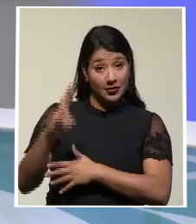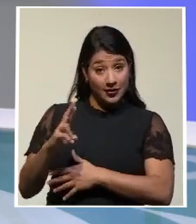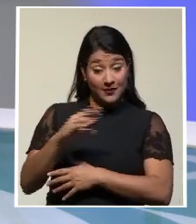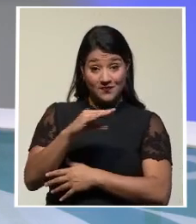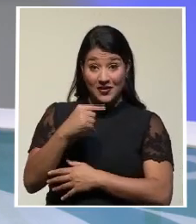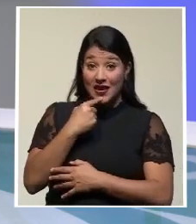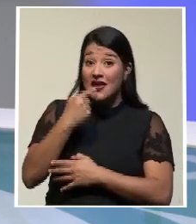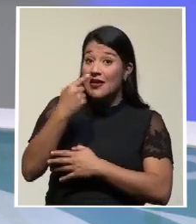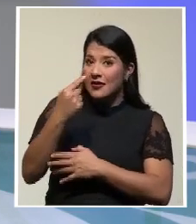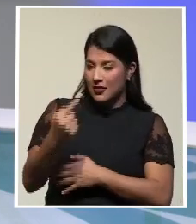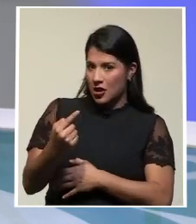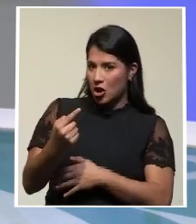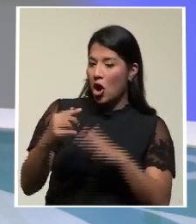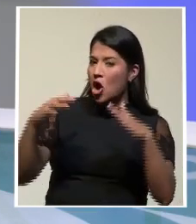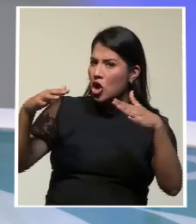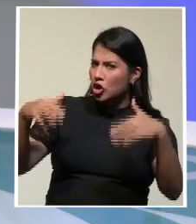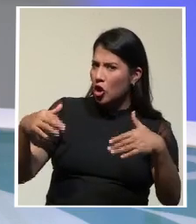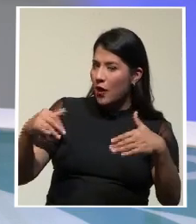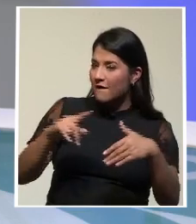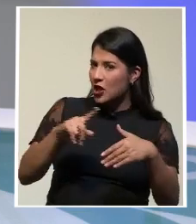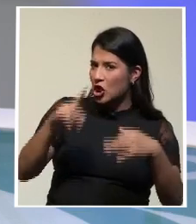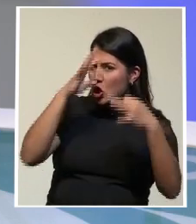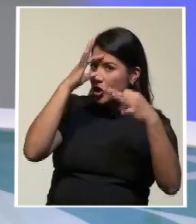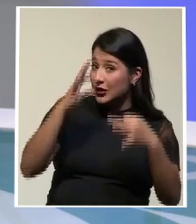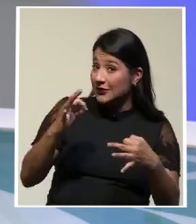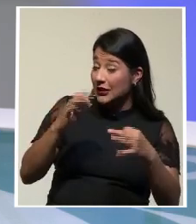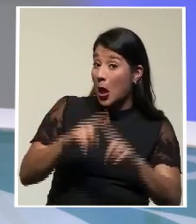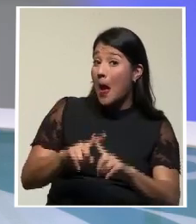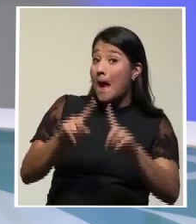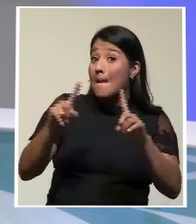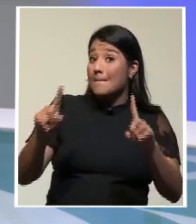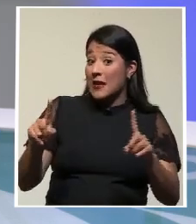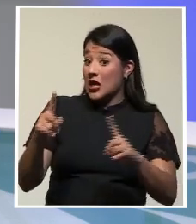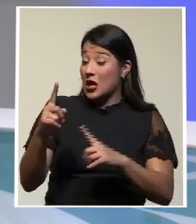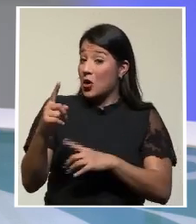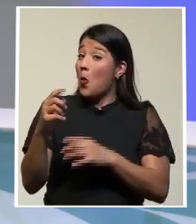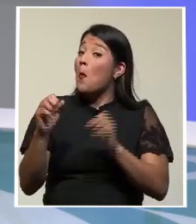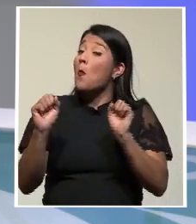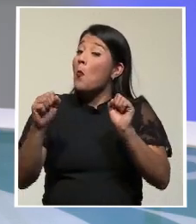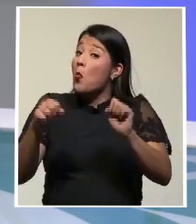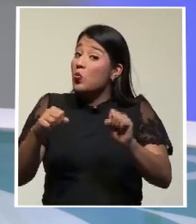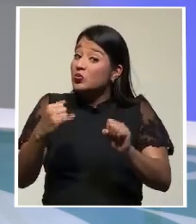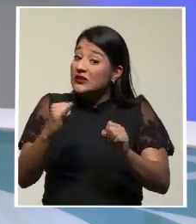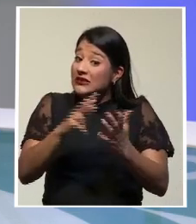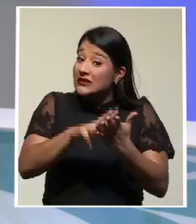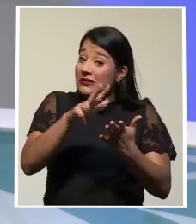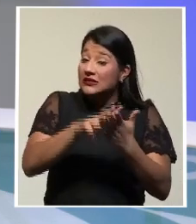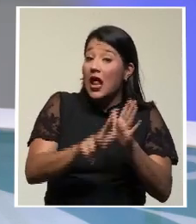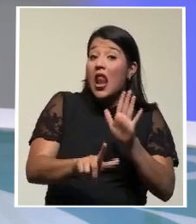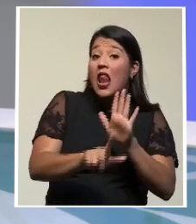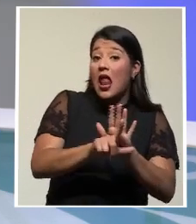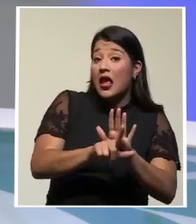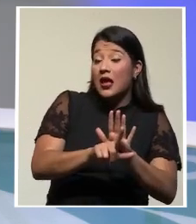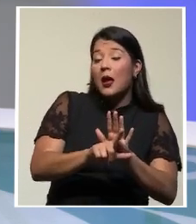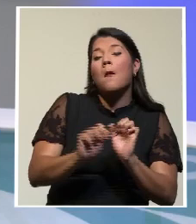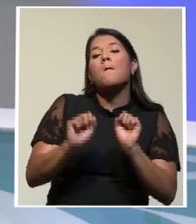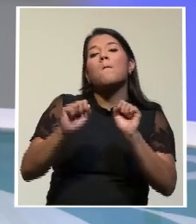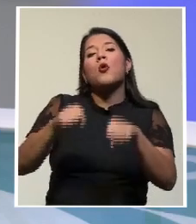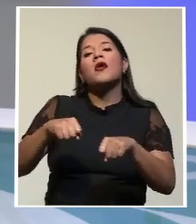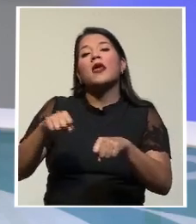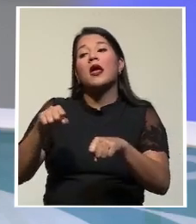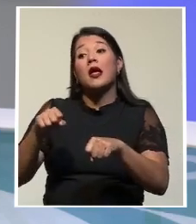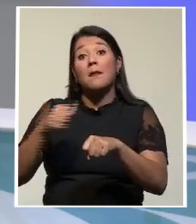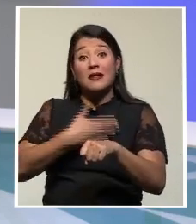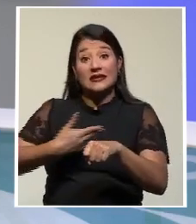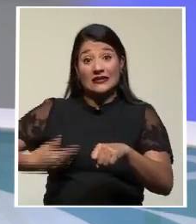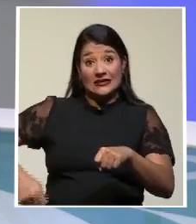aunque es algo temprano para decidir, el veto del proyecto, esa podría ser una opción, lo que provocó la